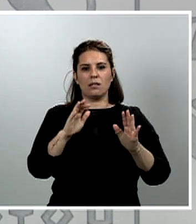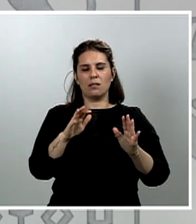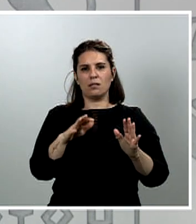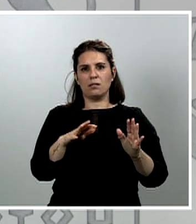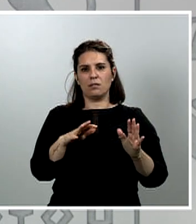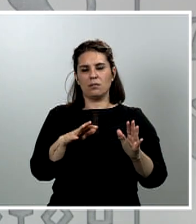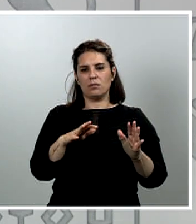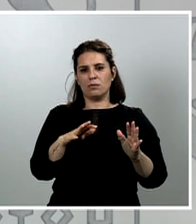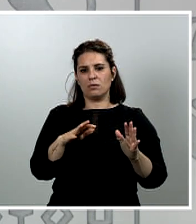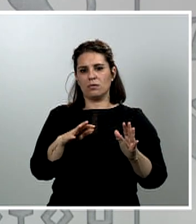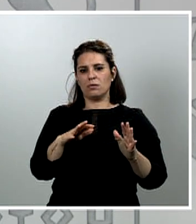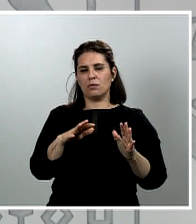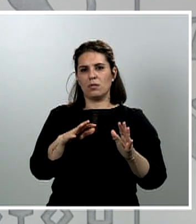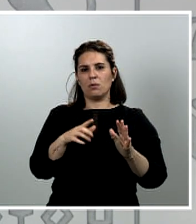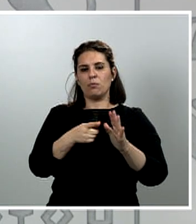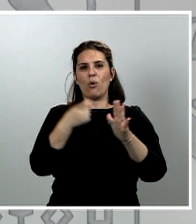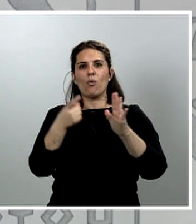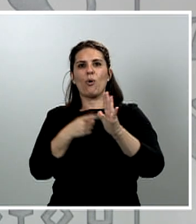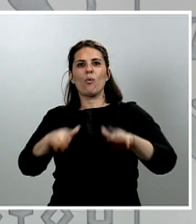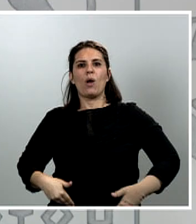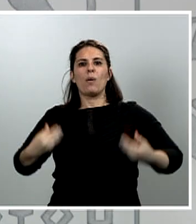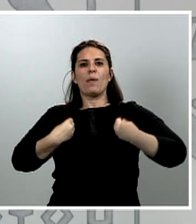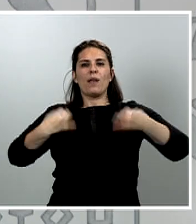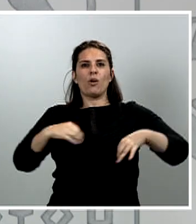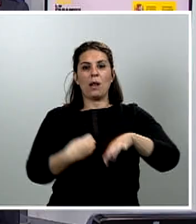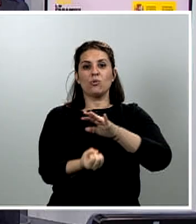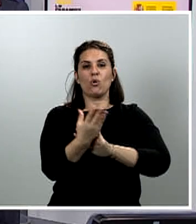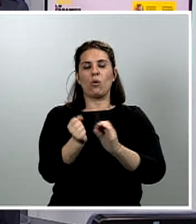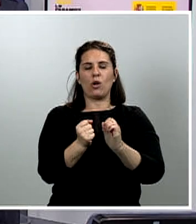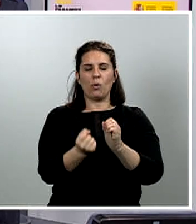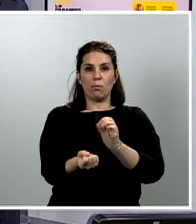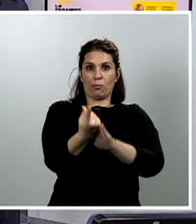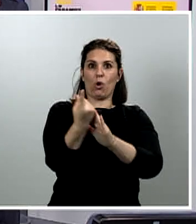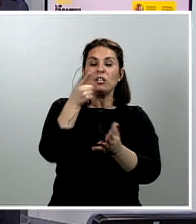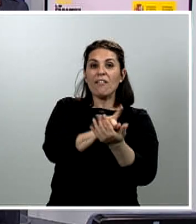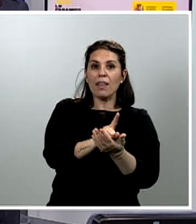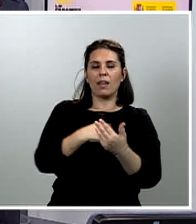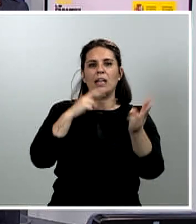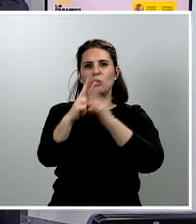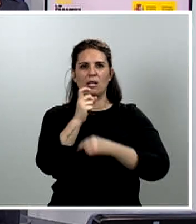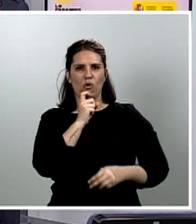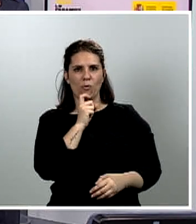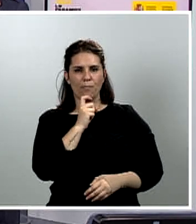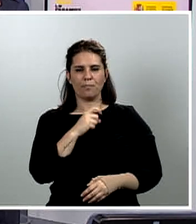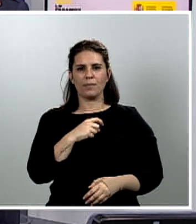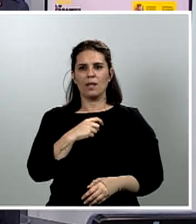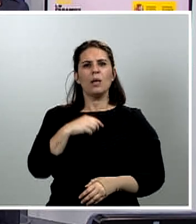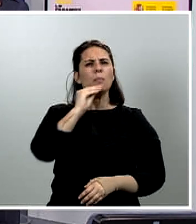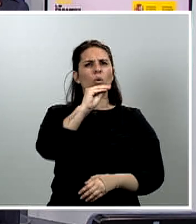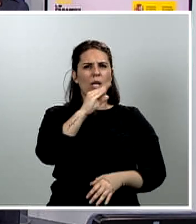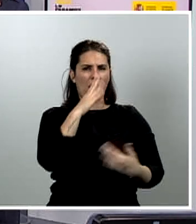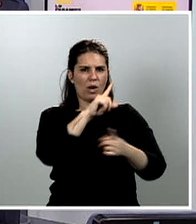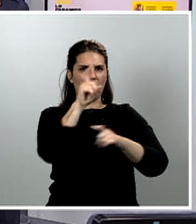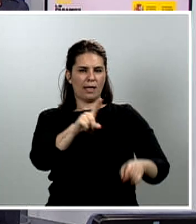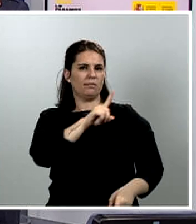un incremento de casos no deseable. La agencia internacional Associated Press le pregunta al general Carlos Pérez, ¿nos puede por favor actualizar